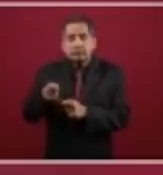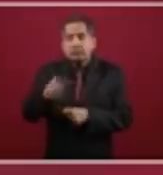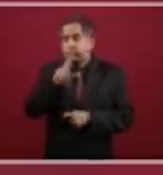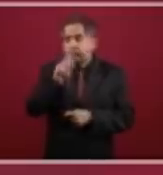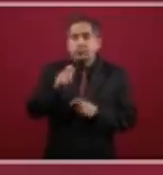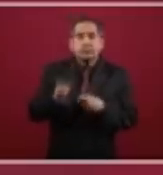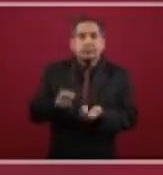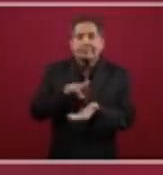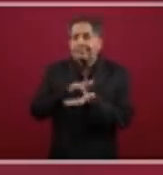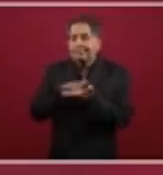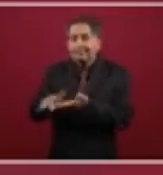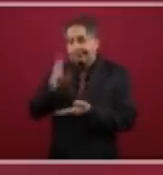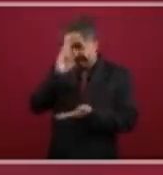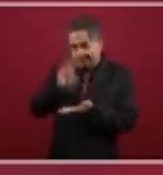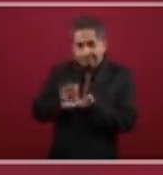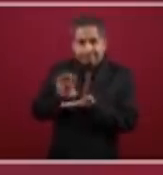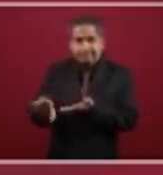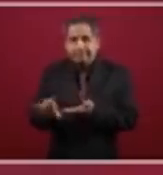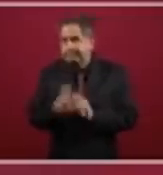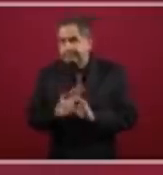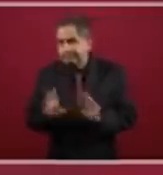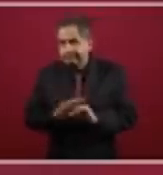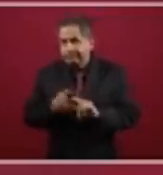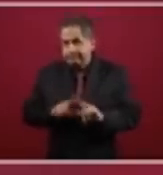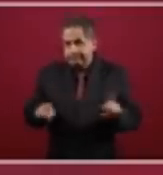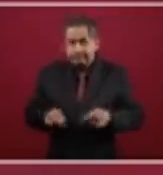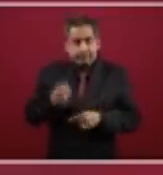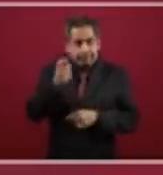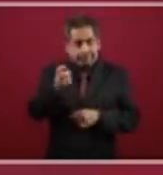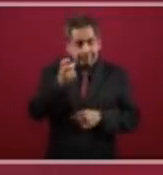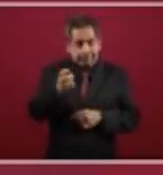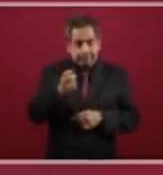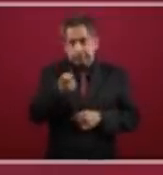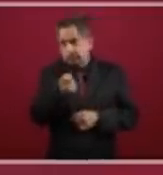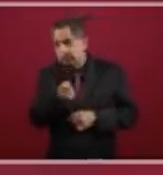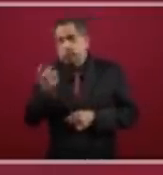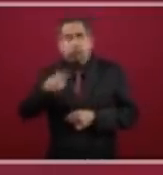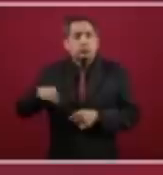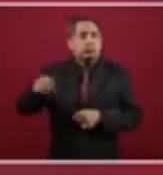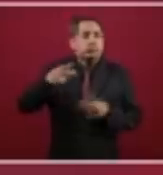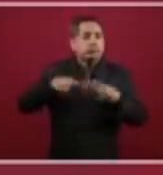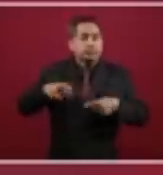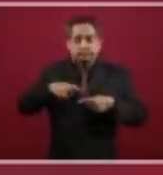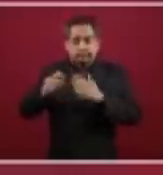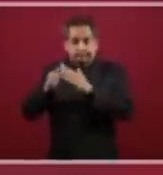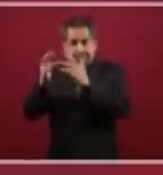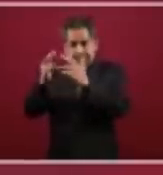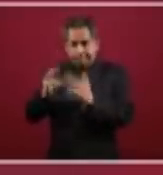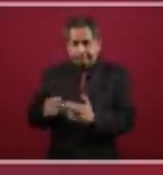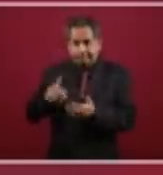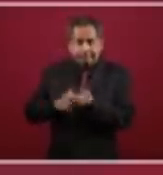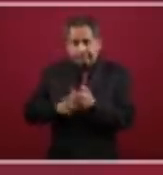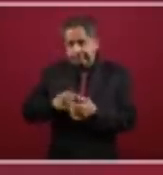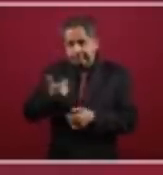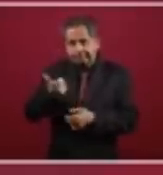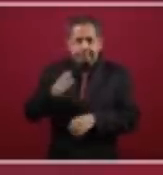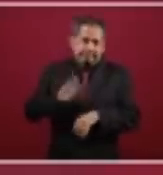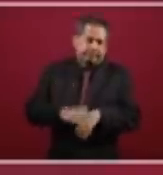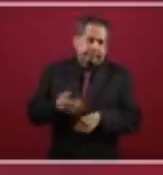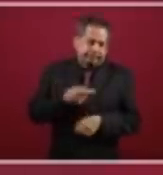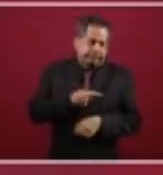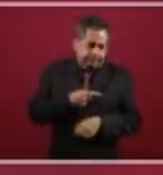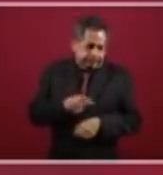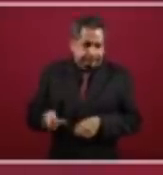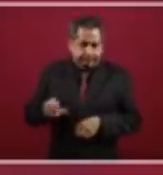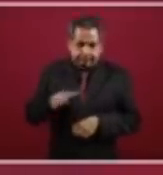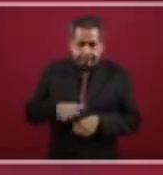ofrecía apoyos directos. Precisamente por el tema de que muchos de los damnificados o son personas de muy bajos recursos